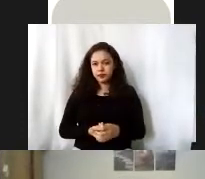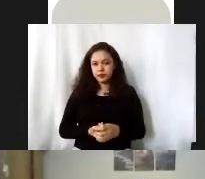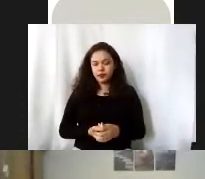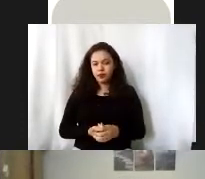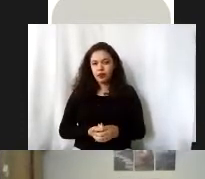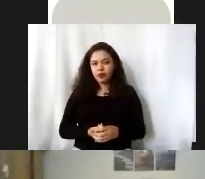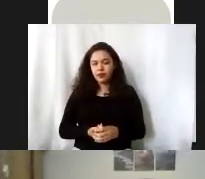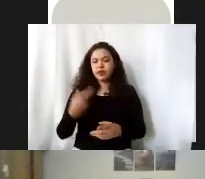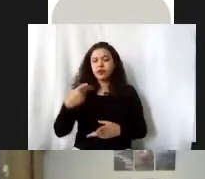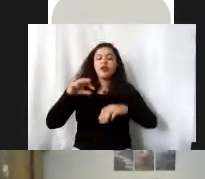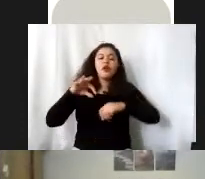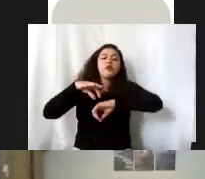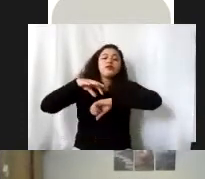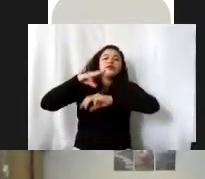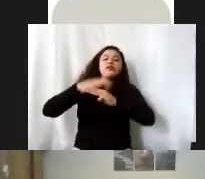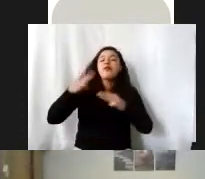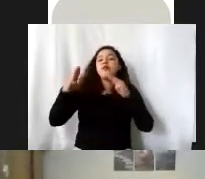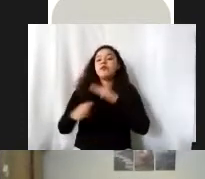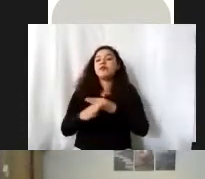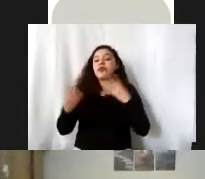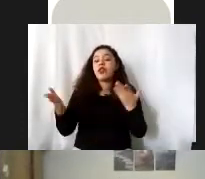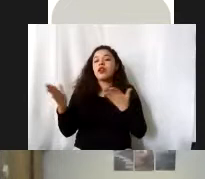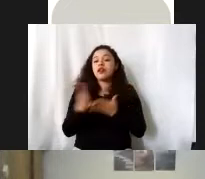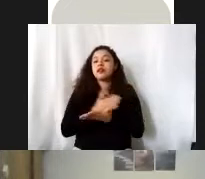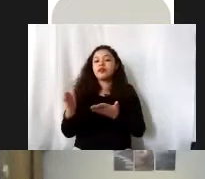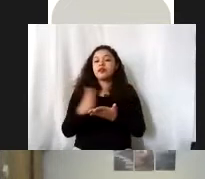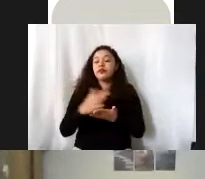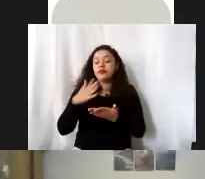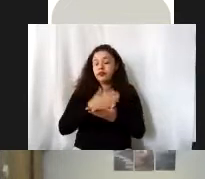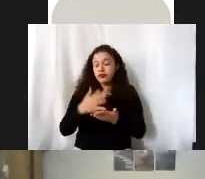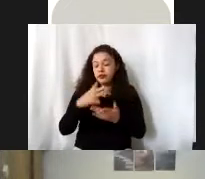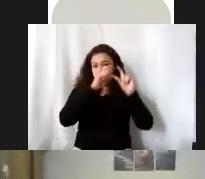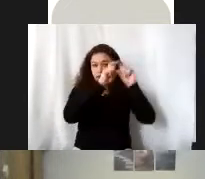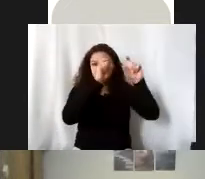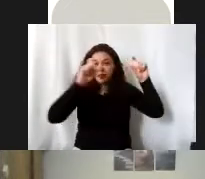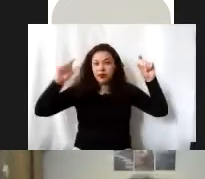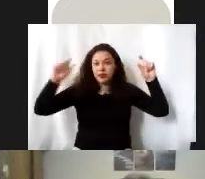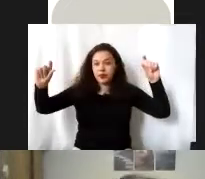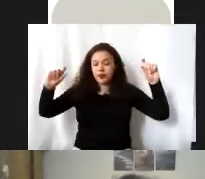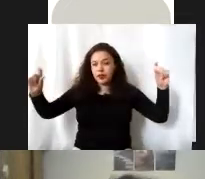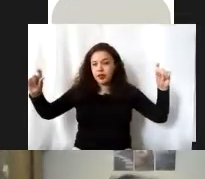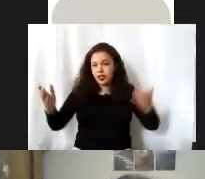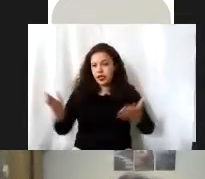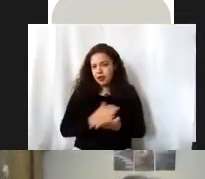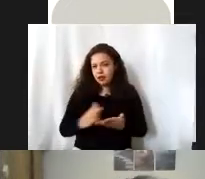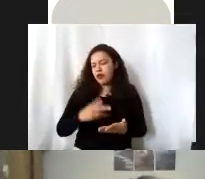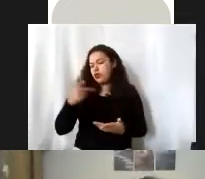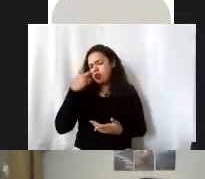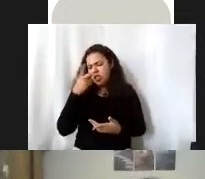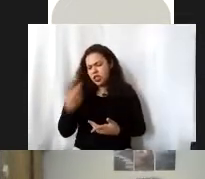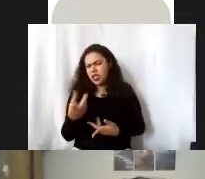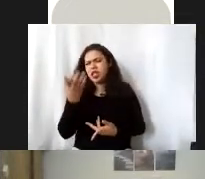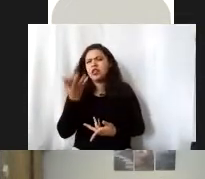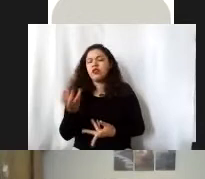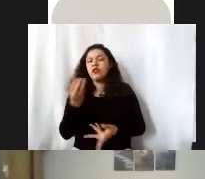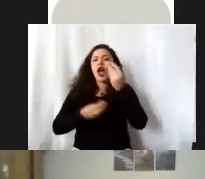tu instrumento, además de estas categorías que están aquí, y como tú dijiste, de